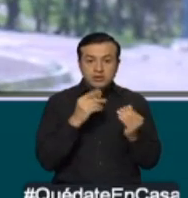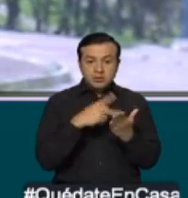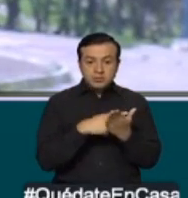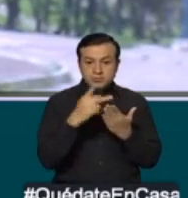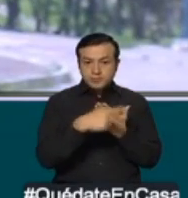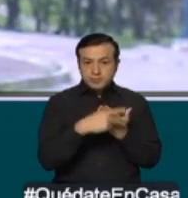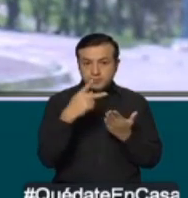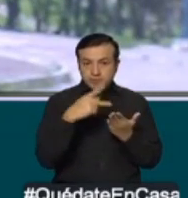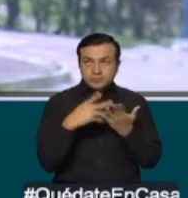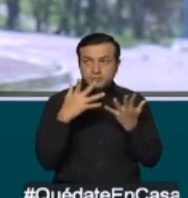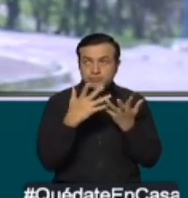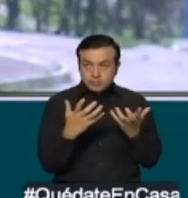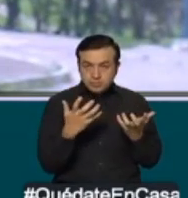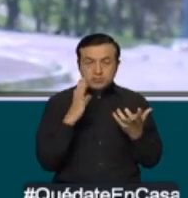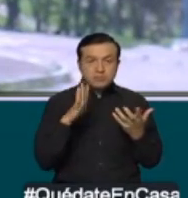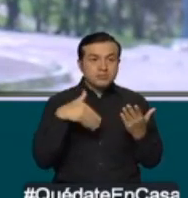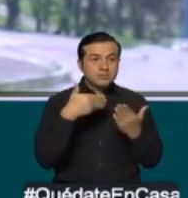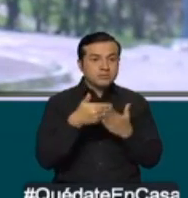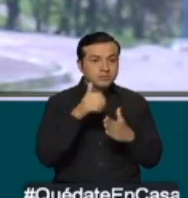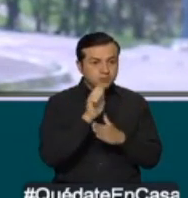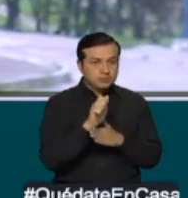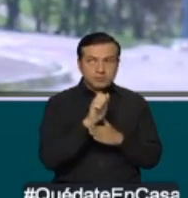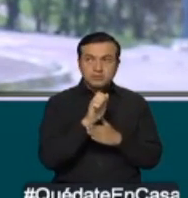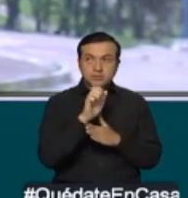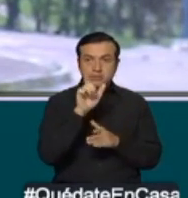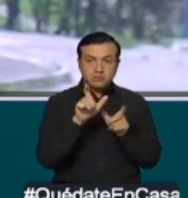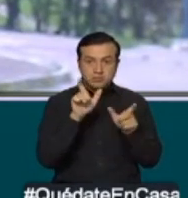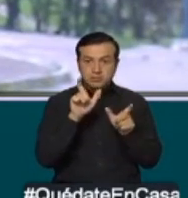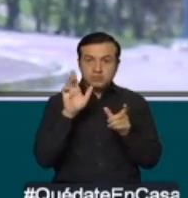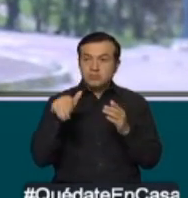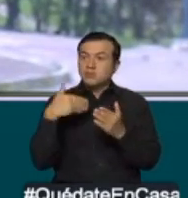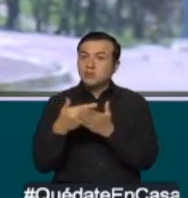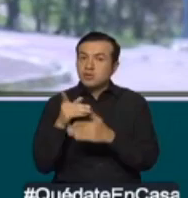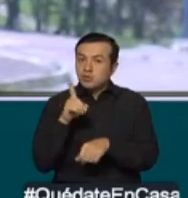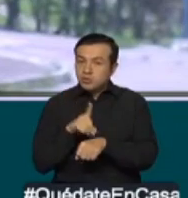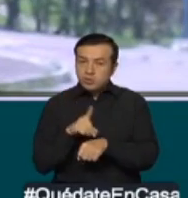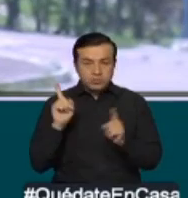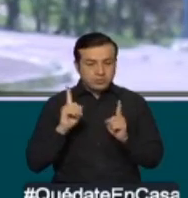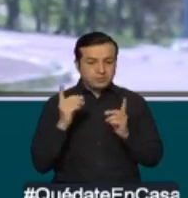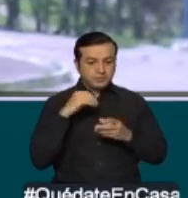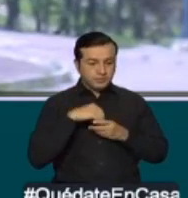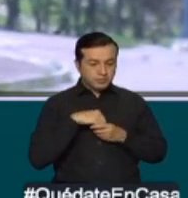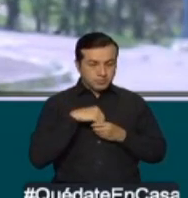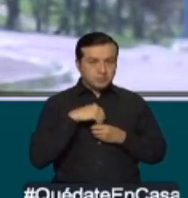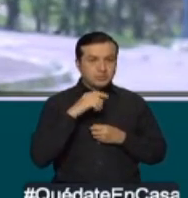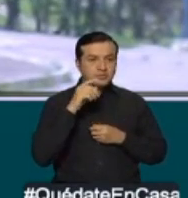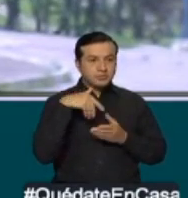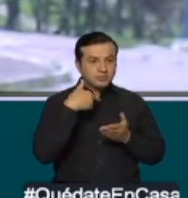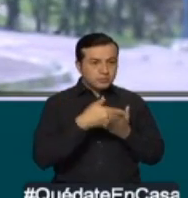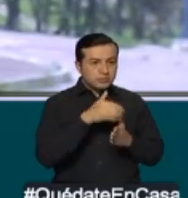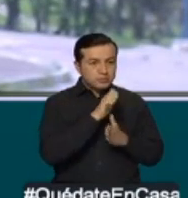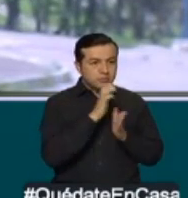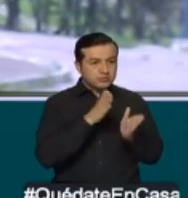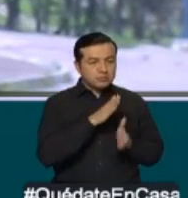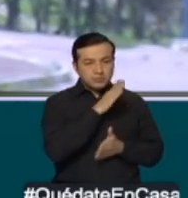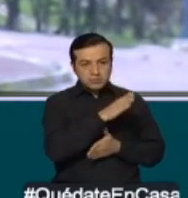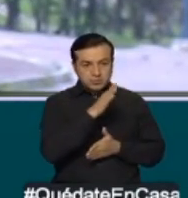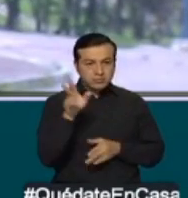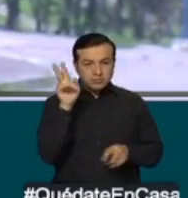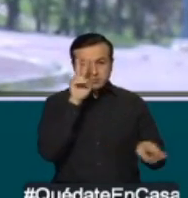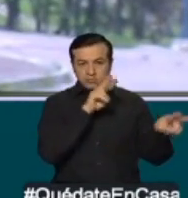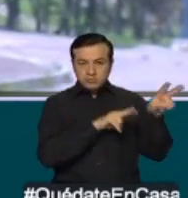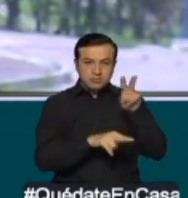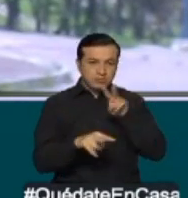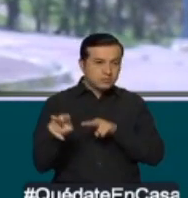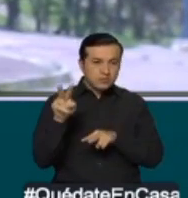lograr ir donde los ecuatorianos ya ya no que ellos vayan de nosotros sino nosotros ir donde ellos acudir donde los ecuatorianos hacer un traje